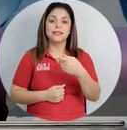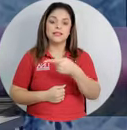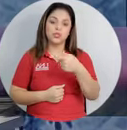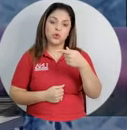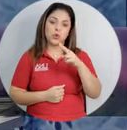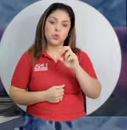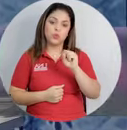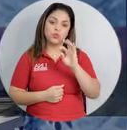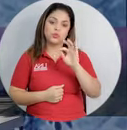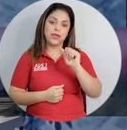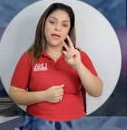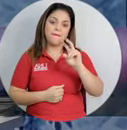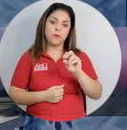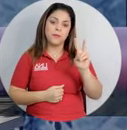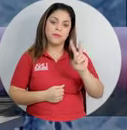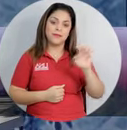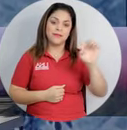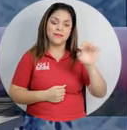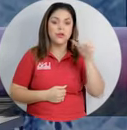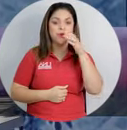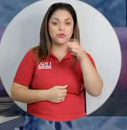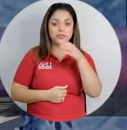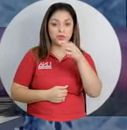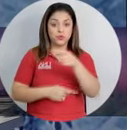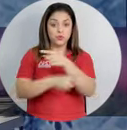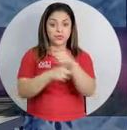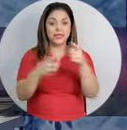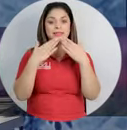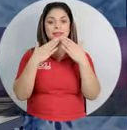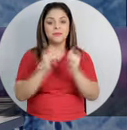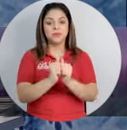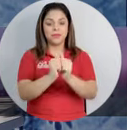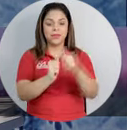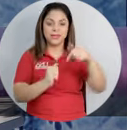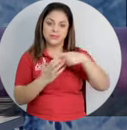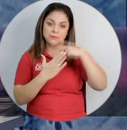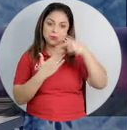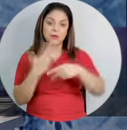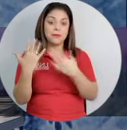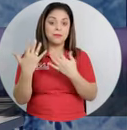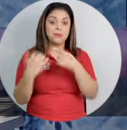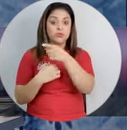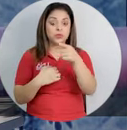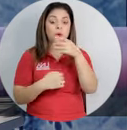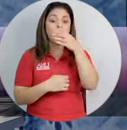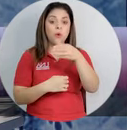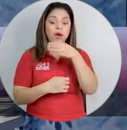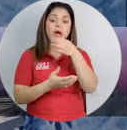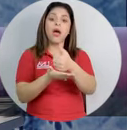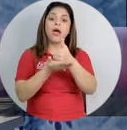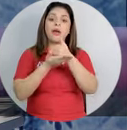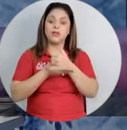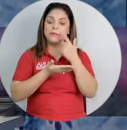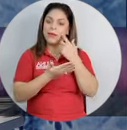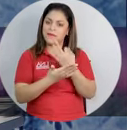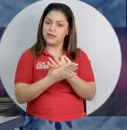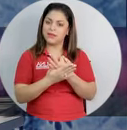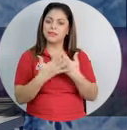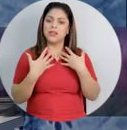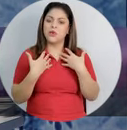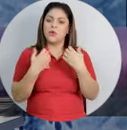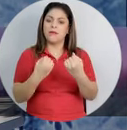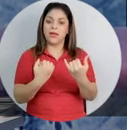anterior. Muchas gracias a Gustavo Vallejo Esquivel por estos consejos que nos ha dado y a ustedes por acompañarnos en este programa. Esperamos que estos consejos les sirvan